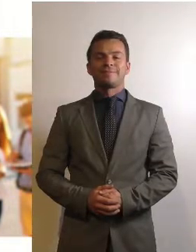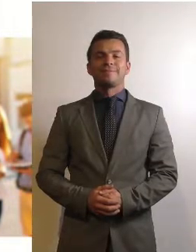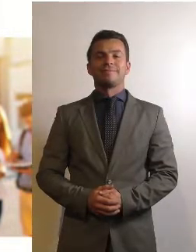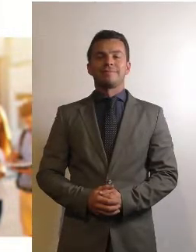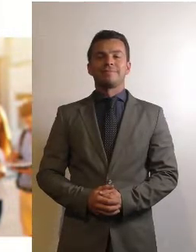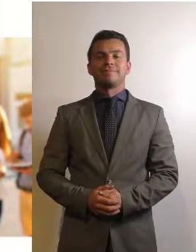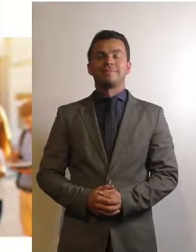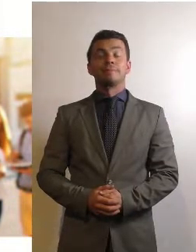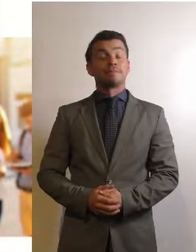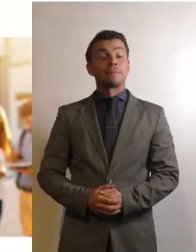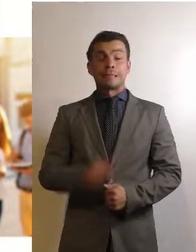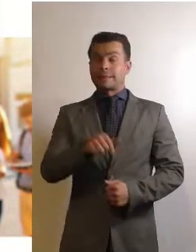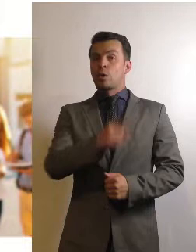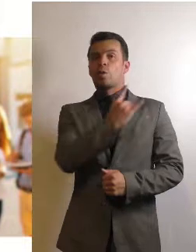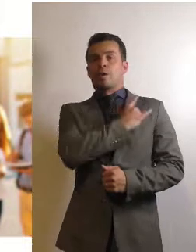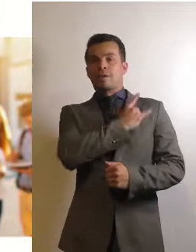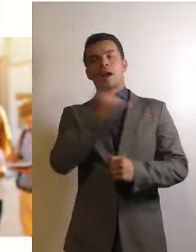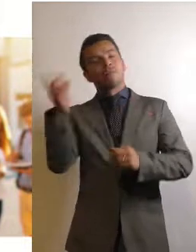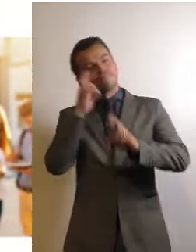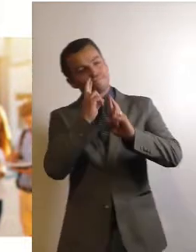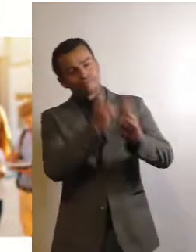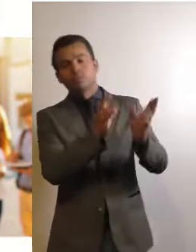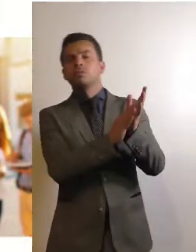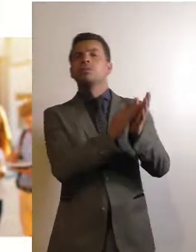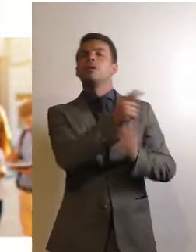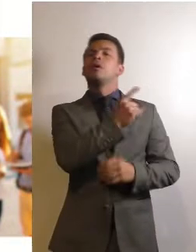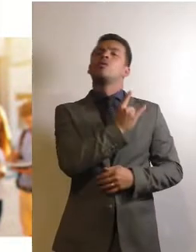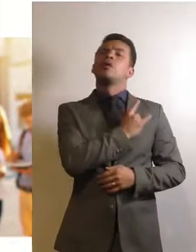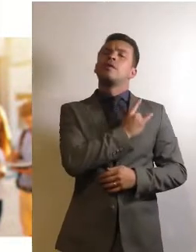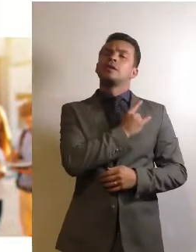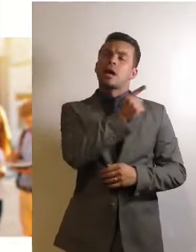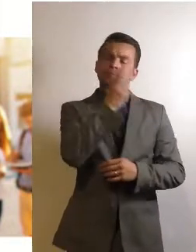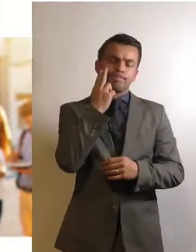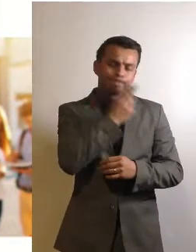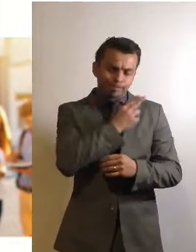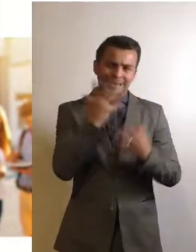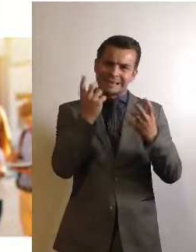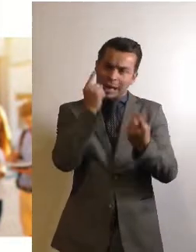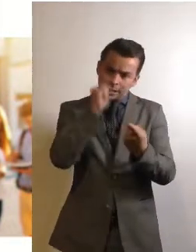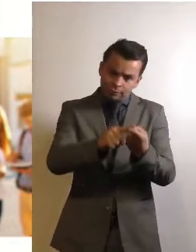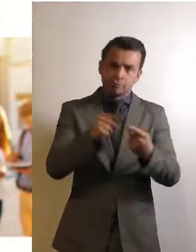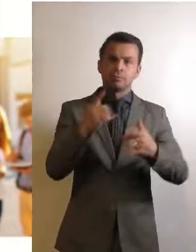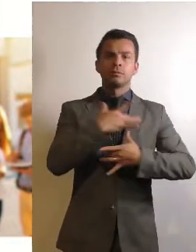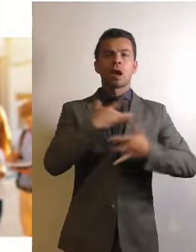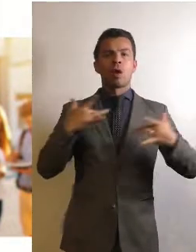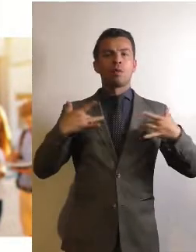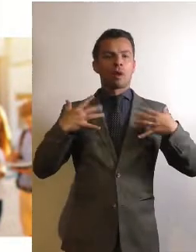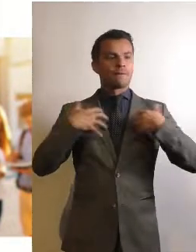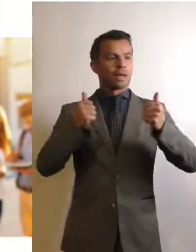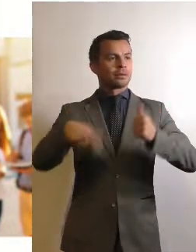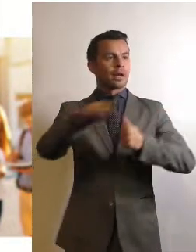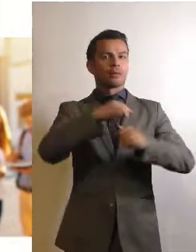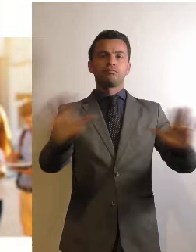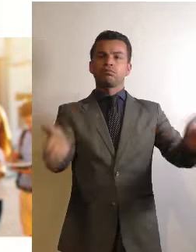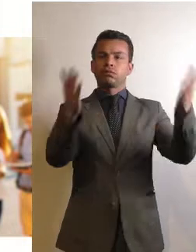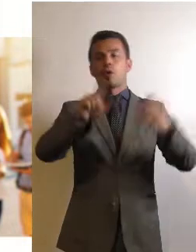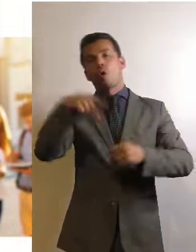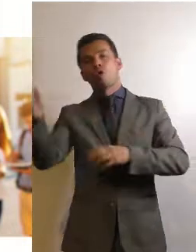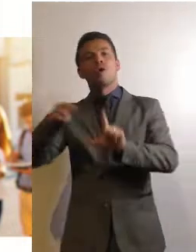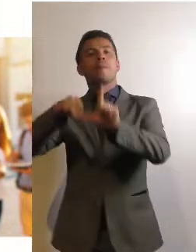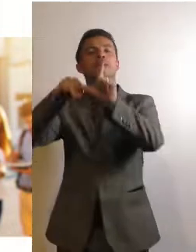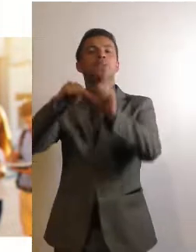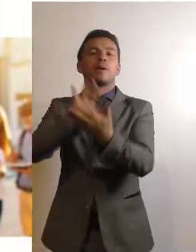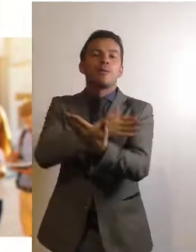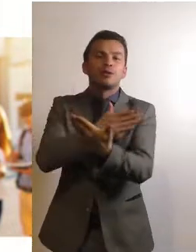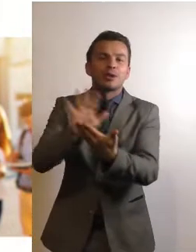ser una universidad comprometida con la salud y el bienestar. La Maestría de Músicas Colombianas